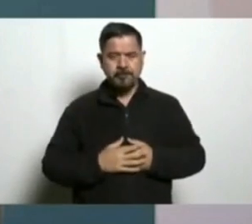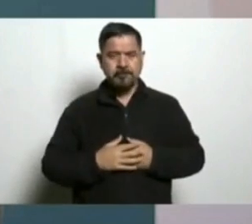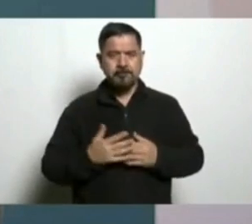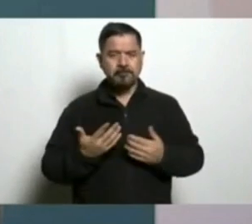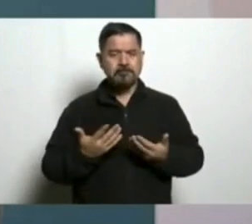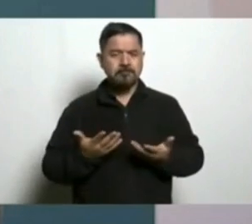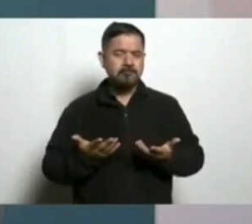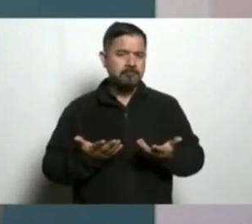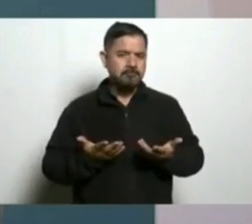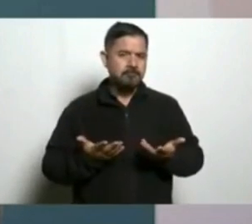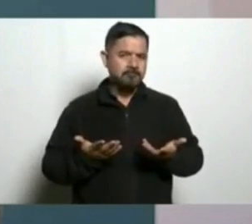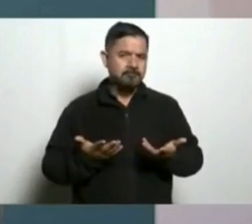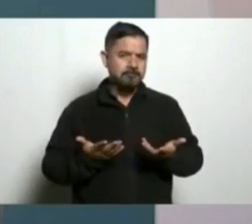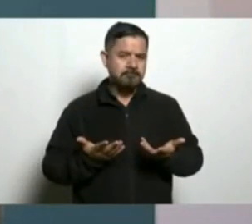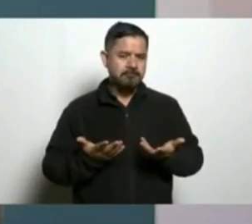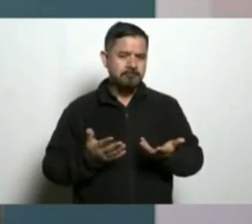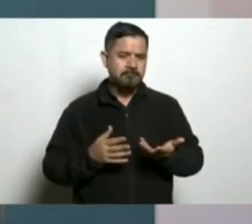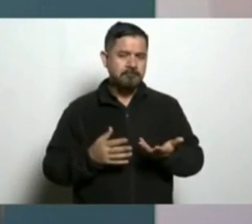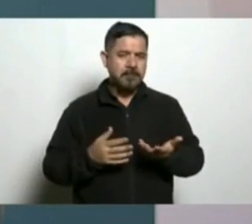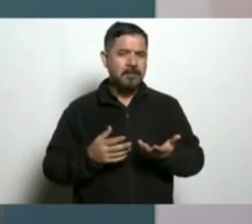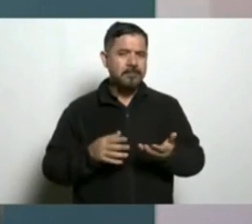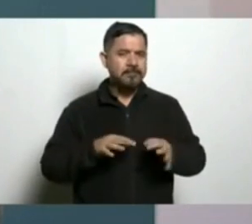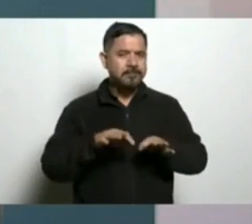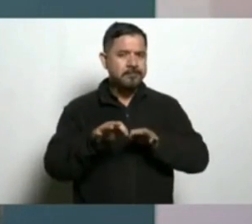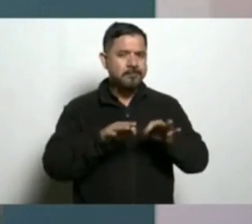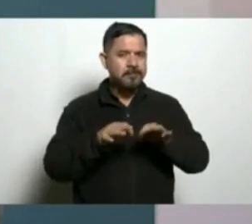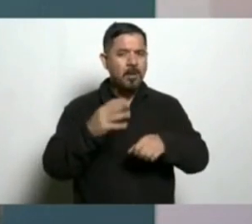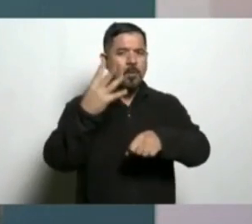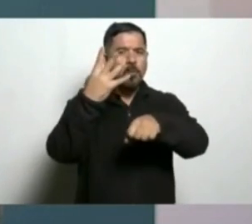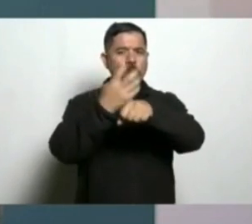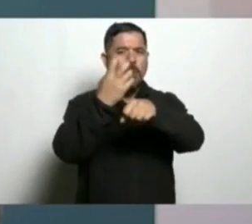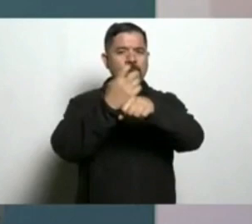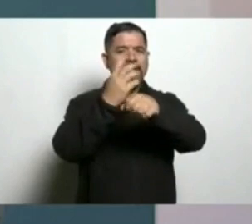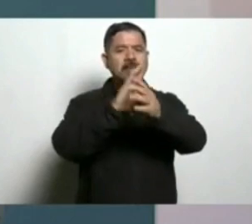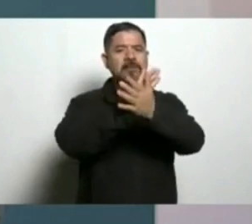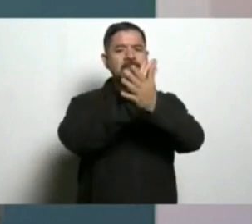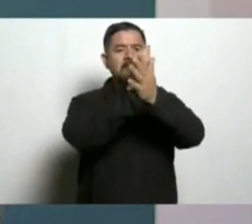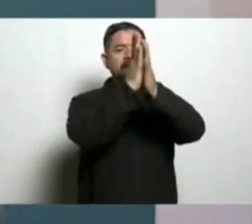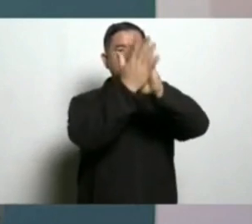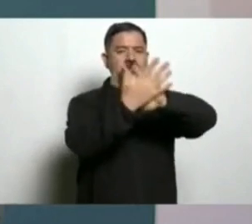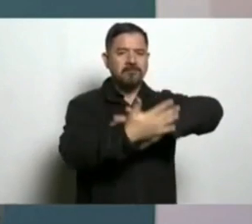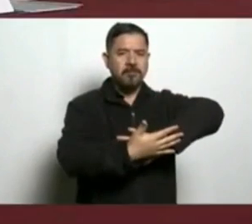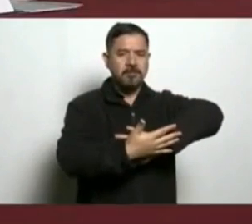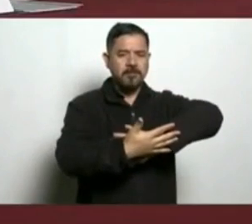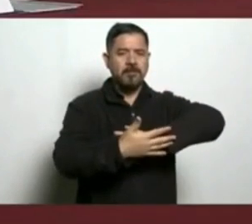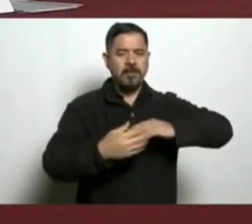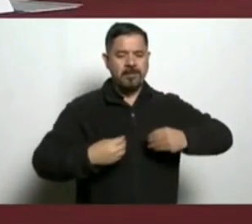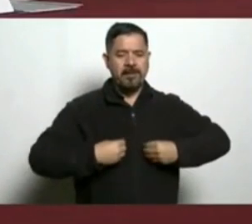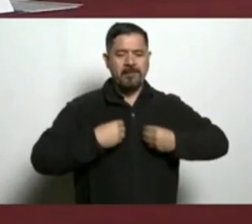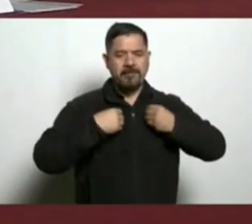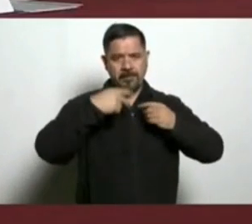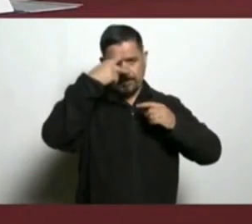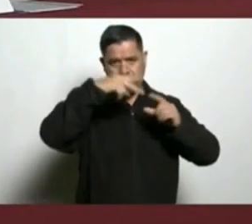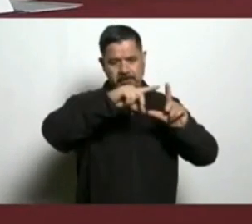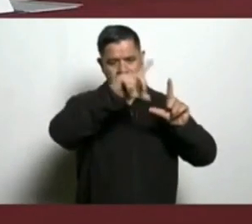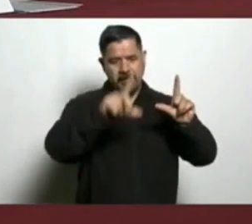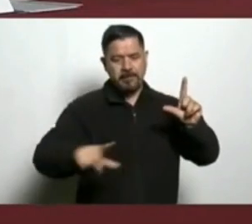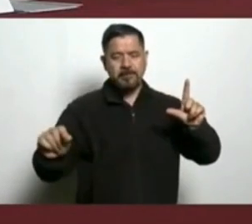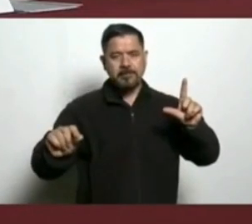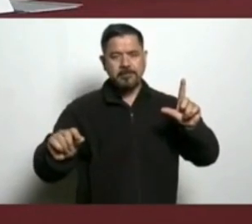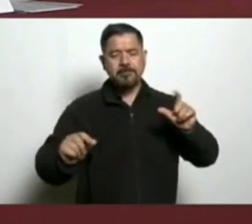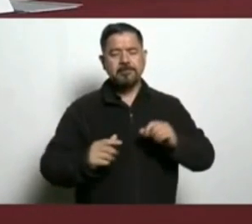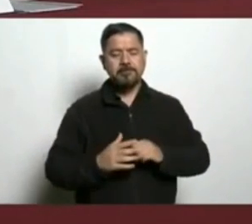llevando a cabo la cuarta transformación de la vida pública del país. A diferencia,